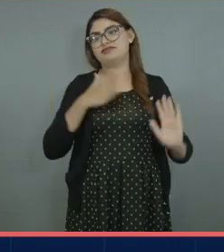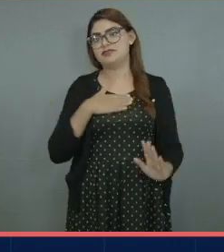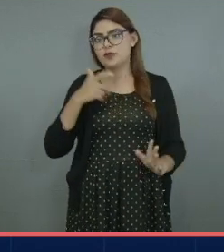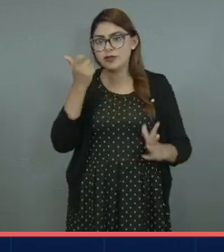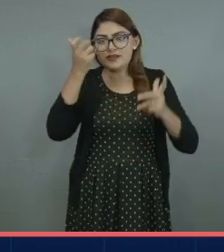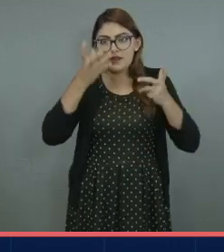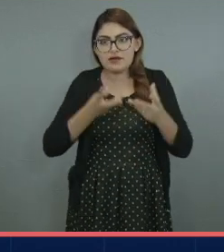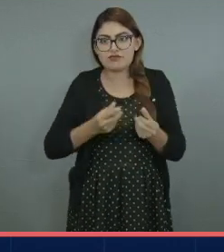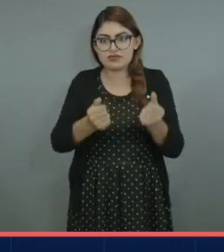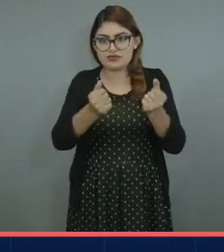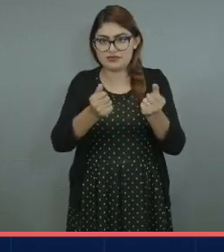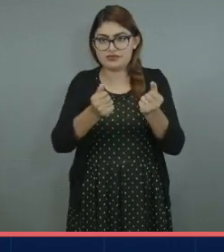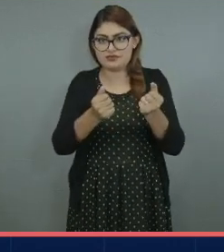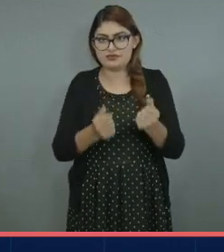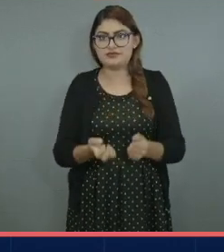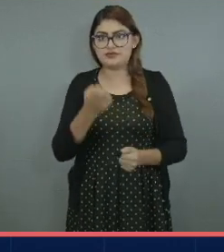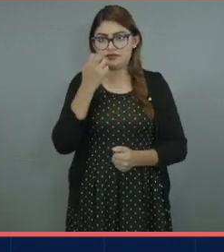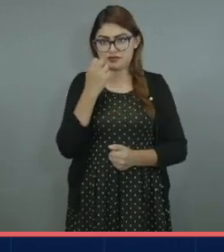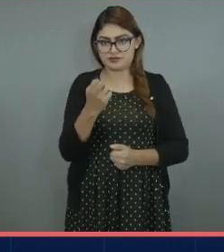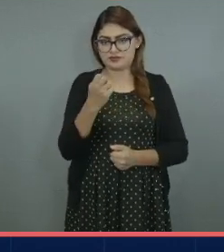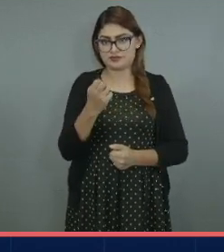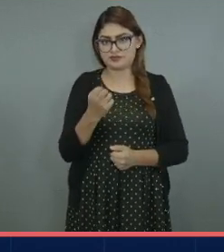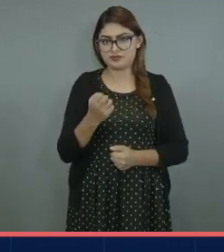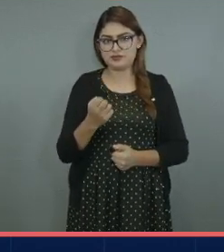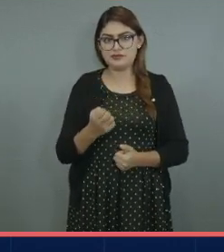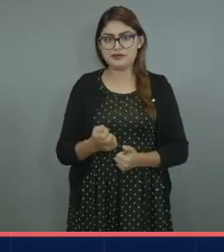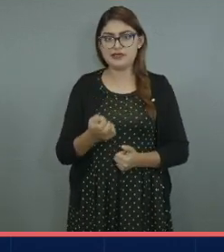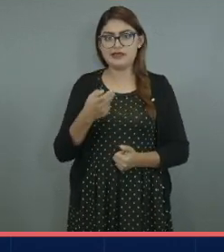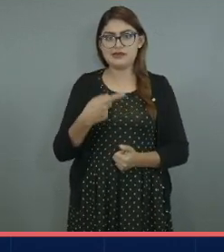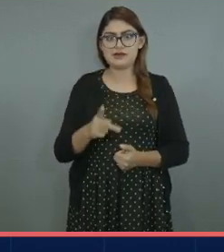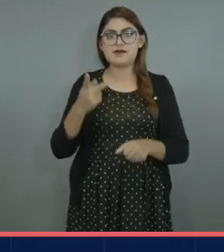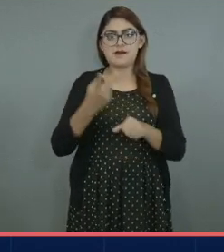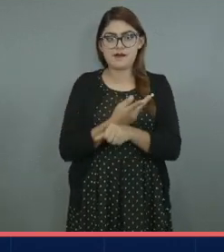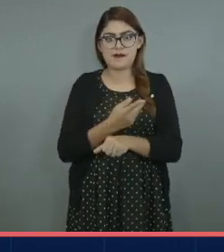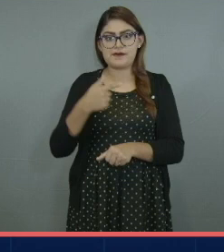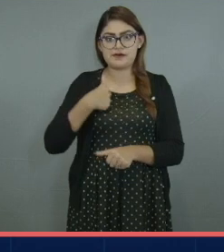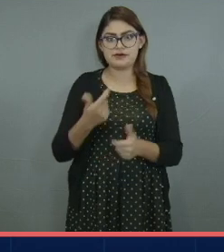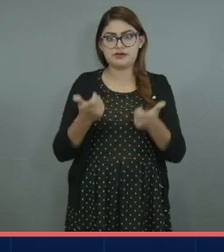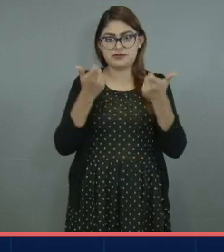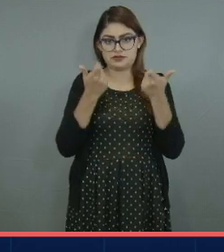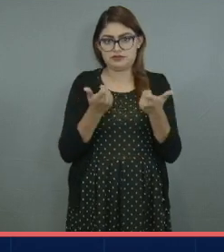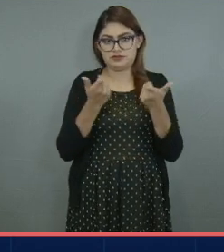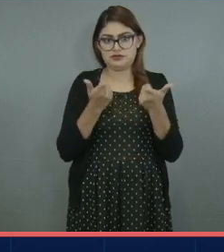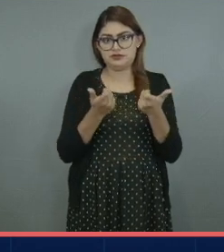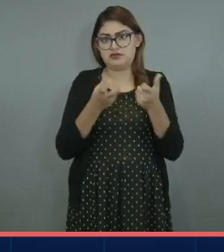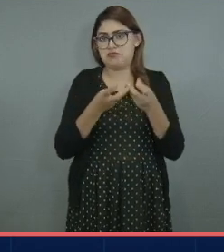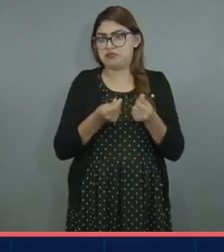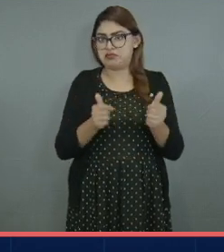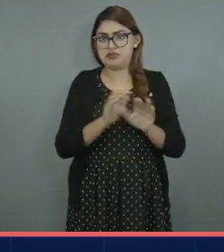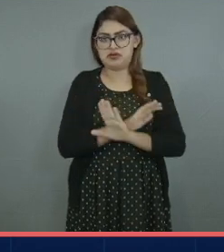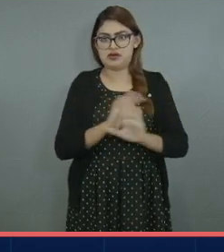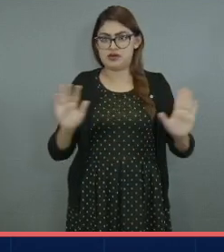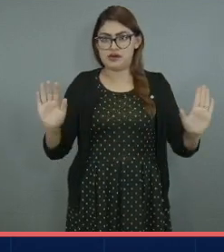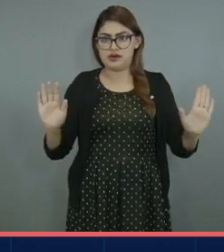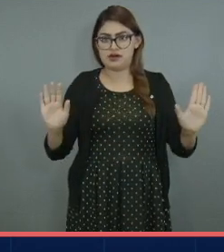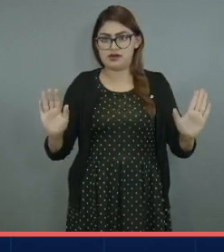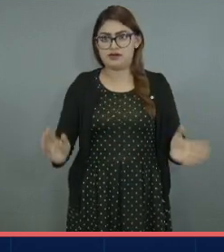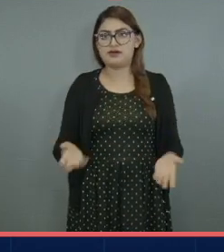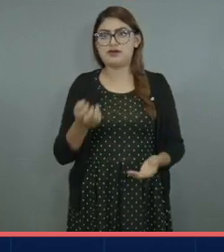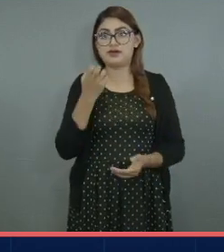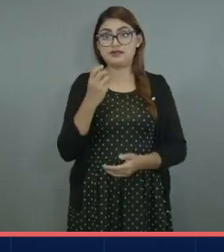gastar y va a pasar, pues que me voy a quedar sin dinero. ¿No? Entonces, pues en esto,